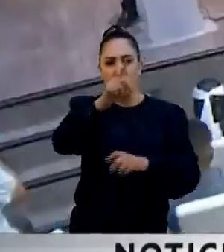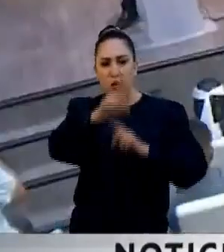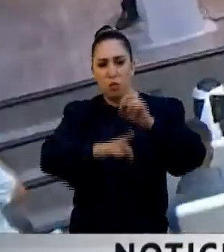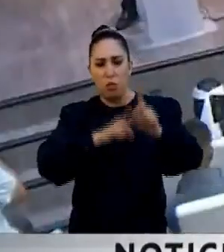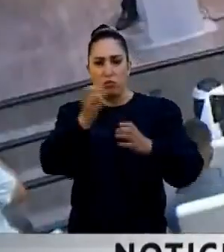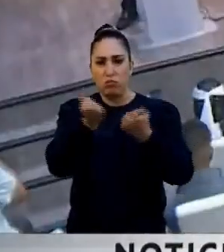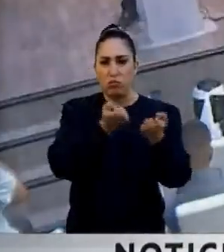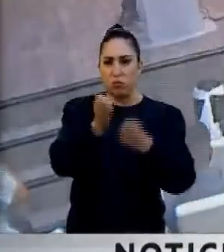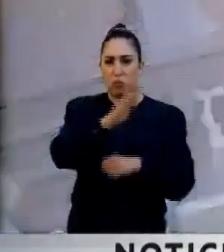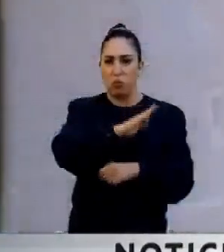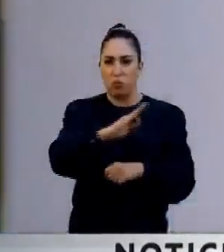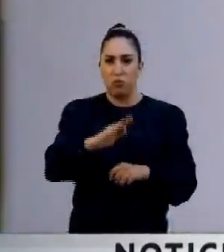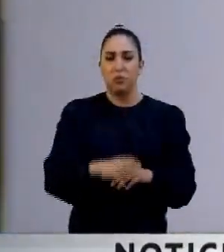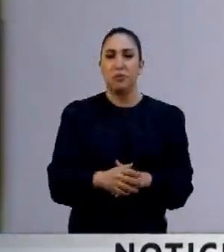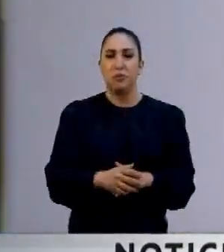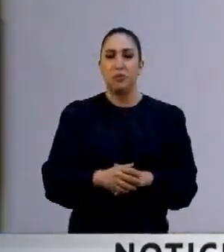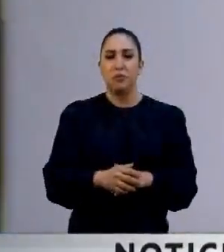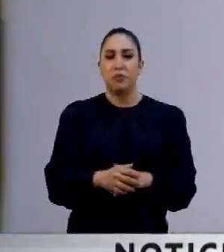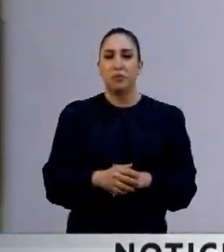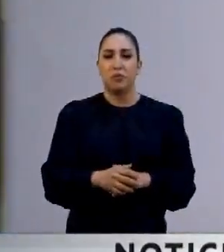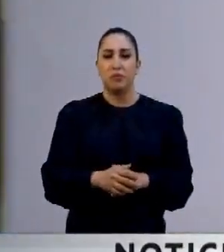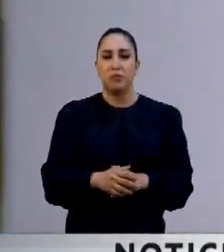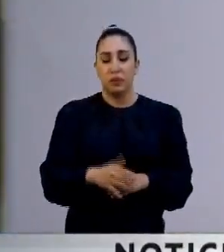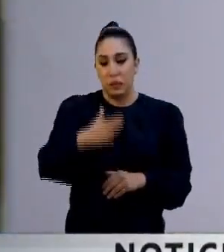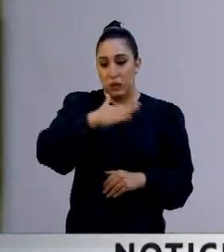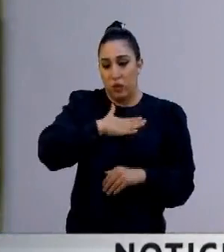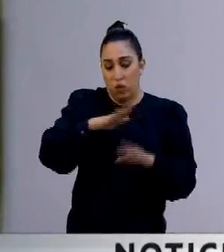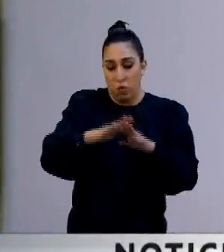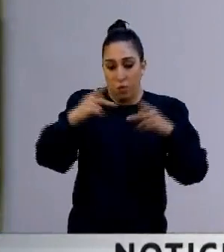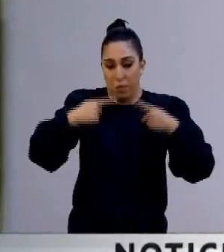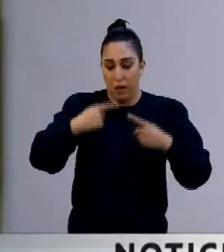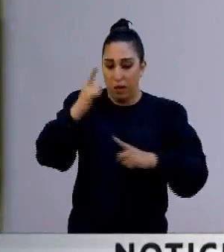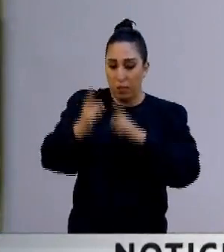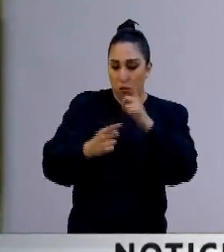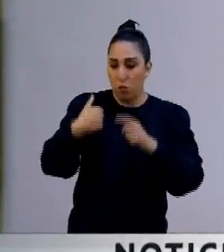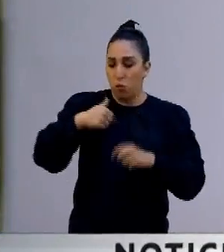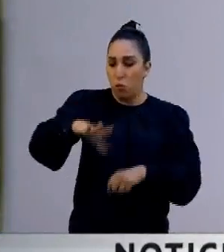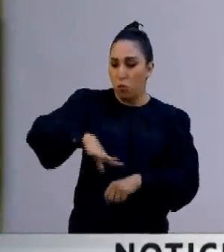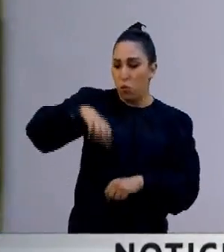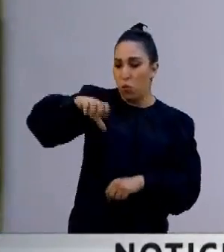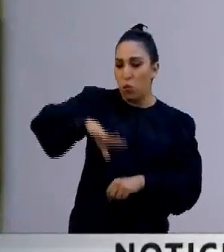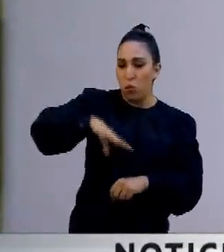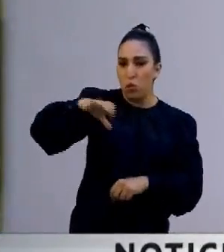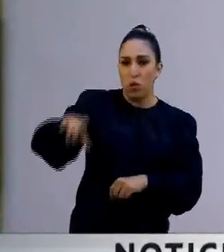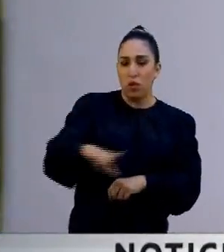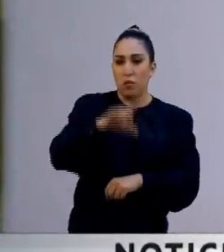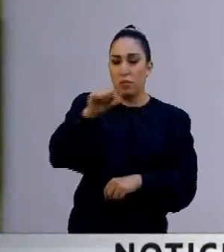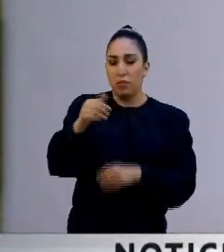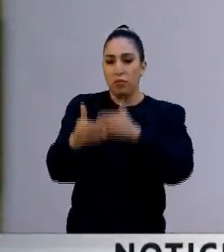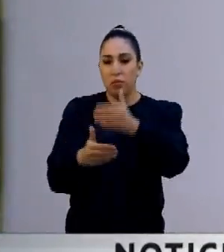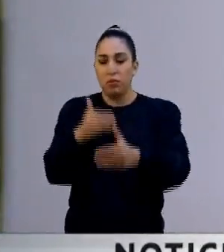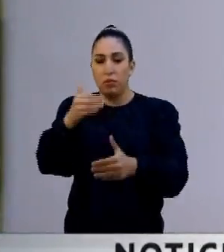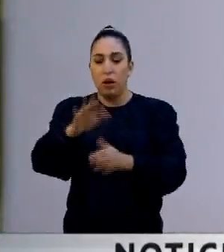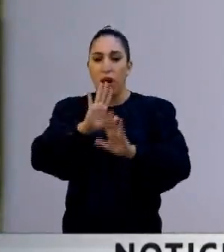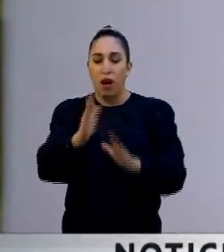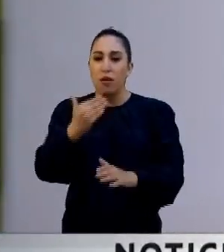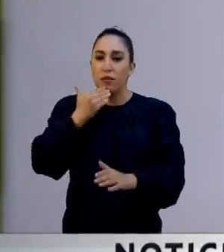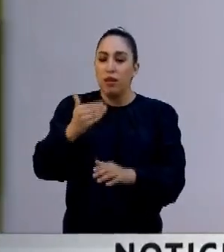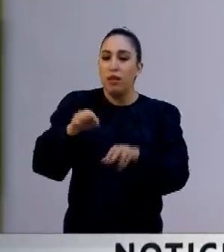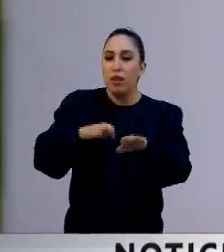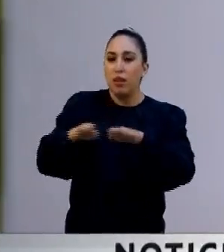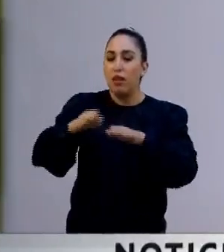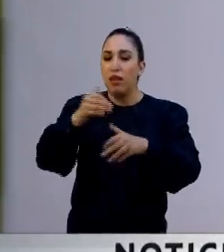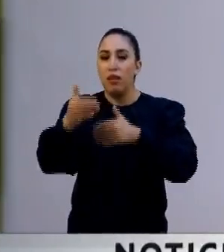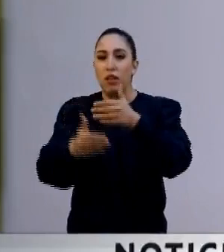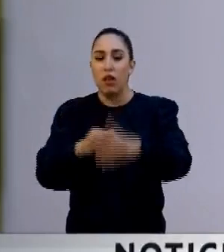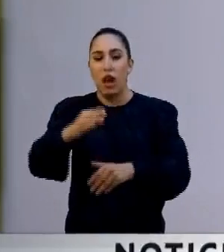Pues tanto esfuerzo que uno le pone como deportista y de repente empieza a cosechar frutos. Muchas veces ni siquiera uno lo